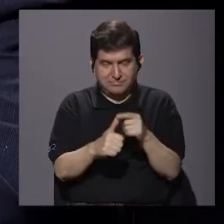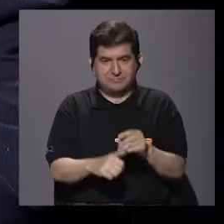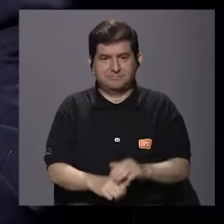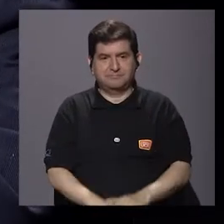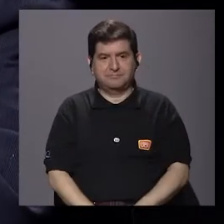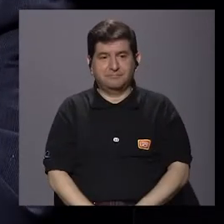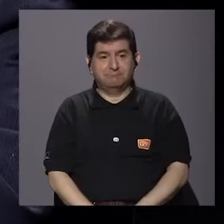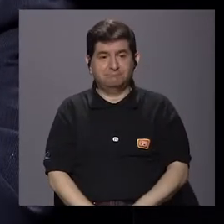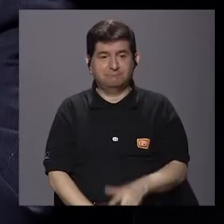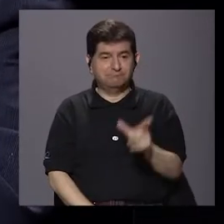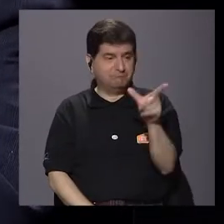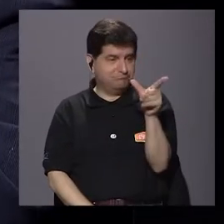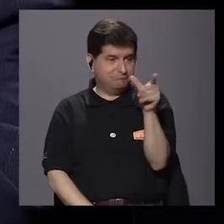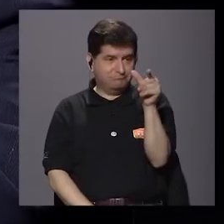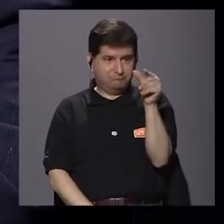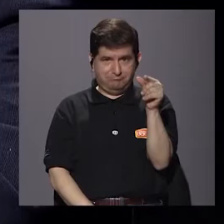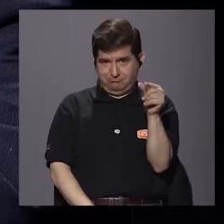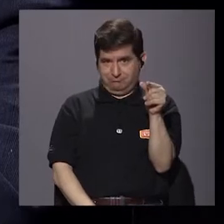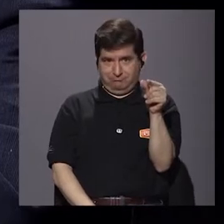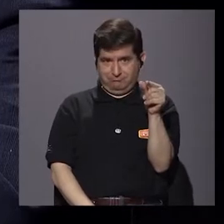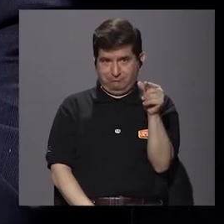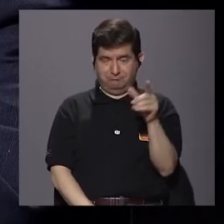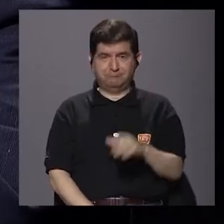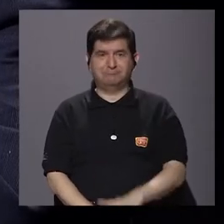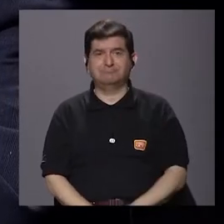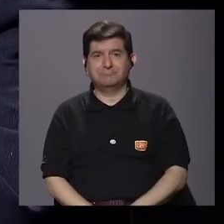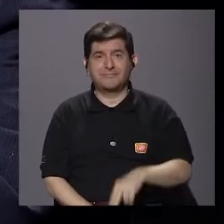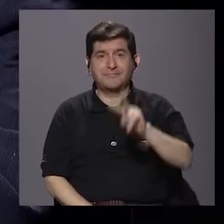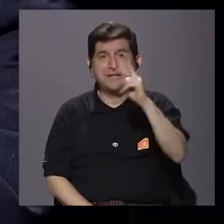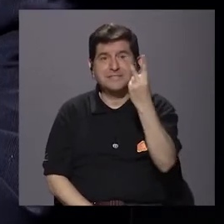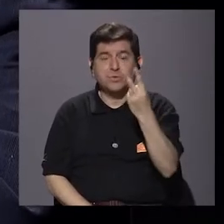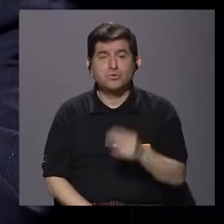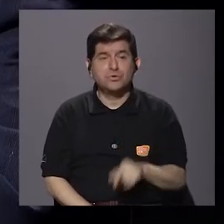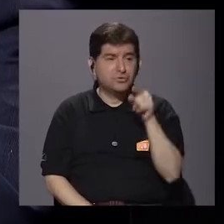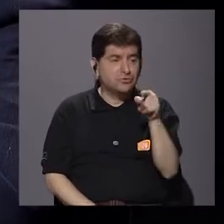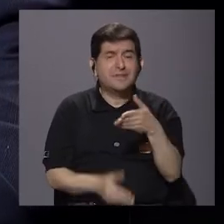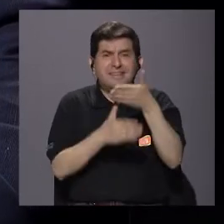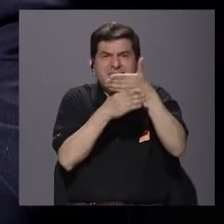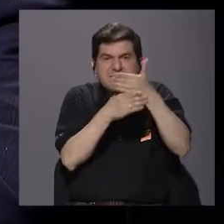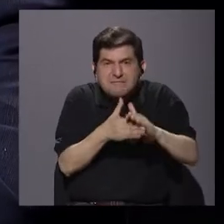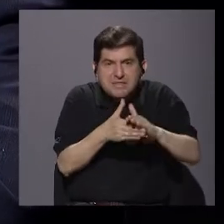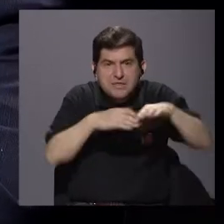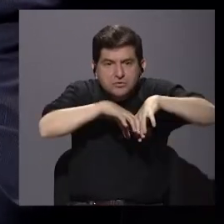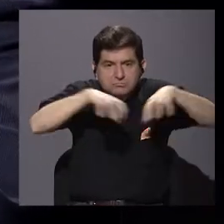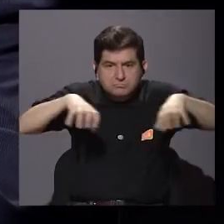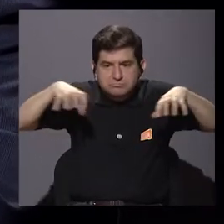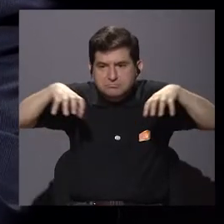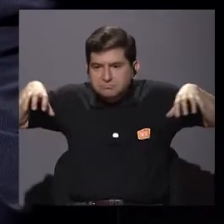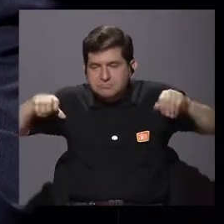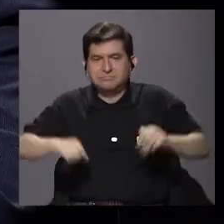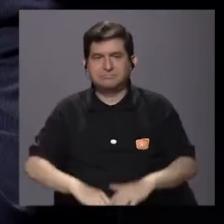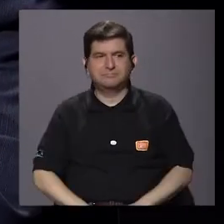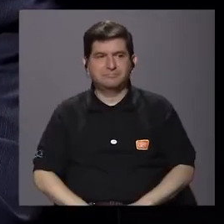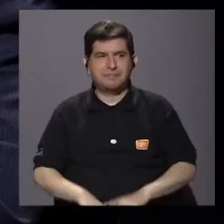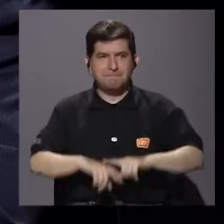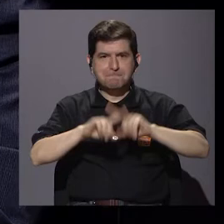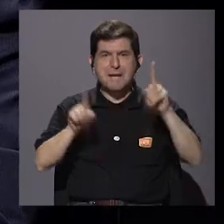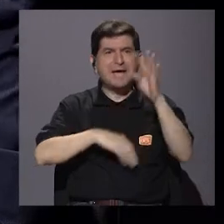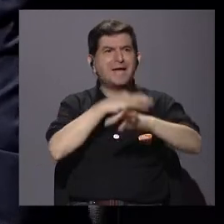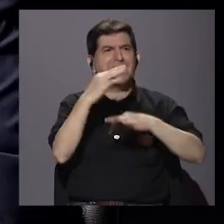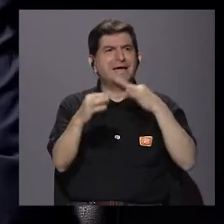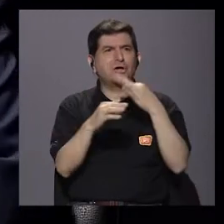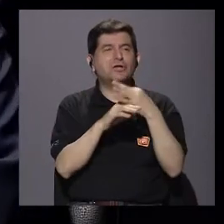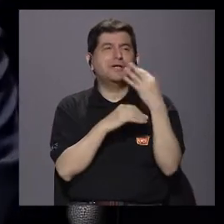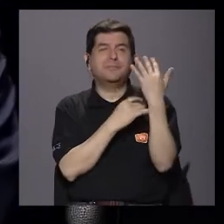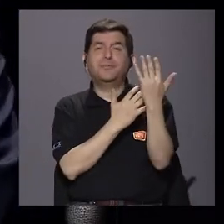porque es pequeño segundo porque está dividido pero es como una especie